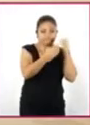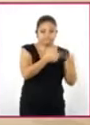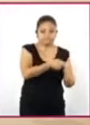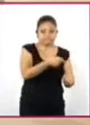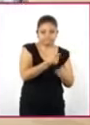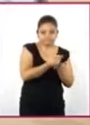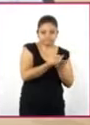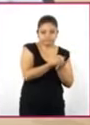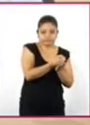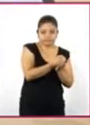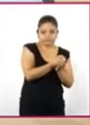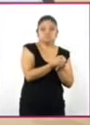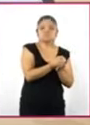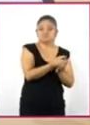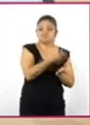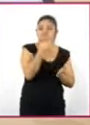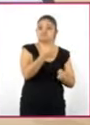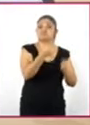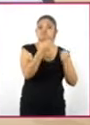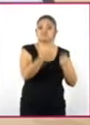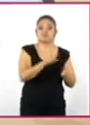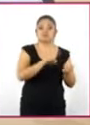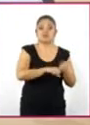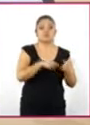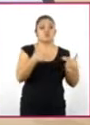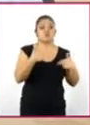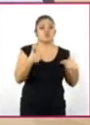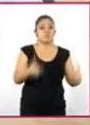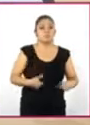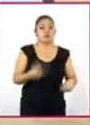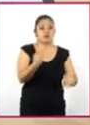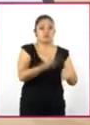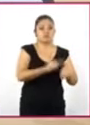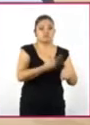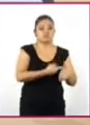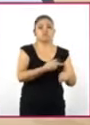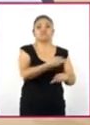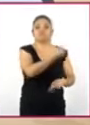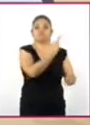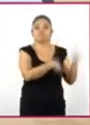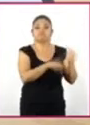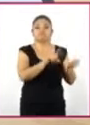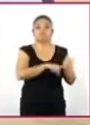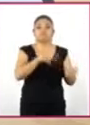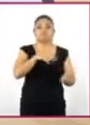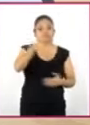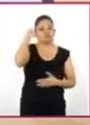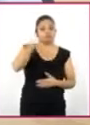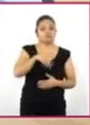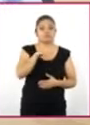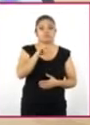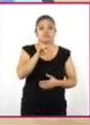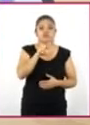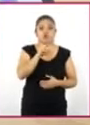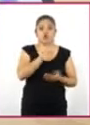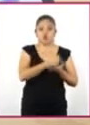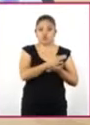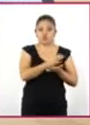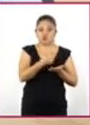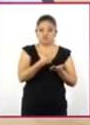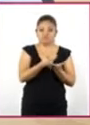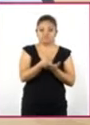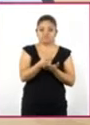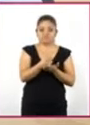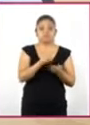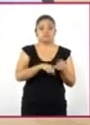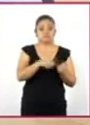microbios. Muchos médicos la consideraron como algo difícil de comprobar. Pero Pasteur fue capaz de probar